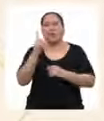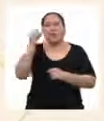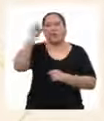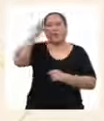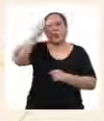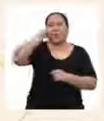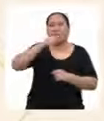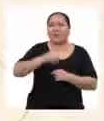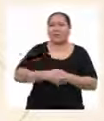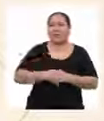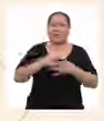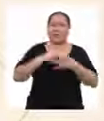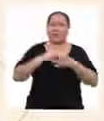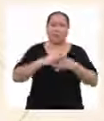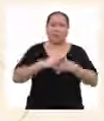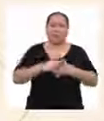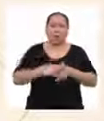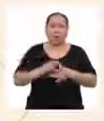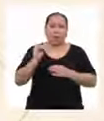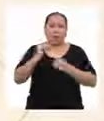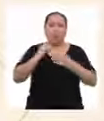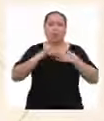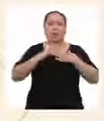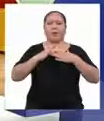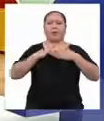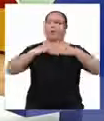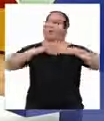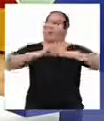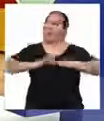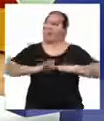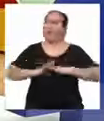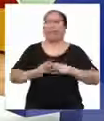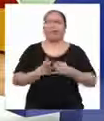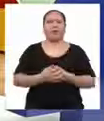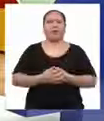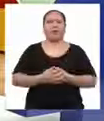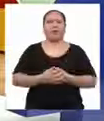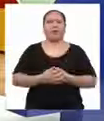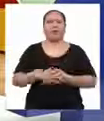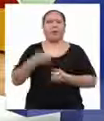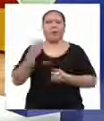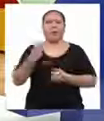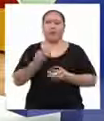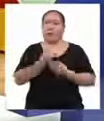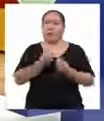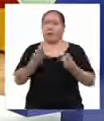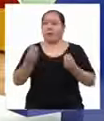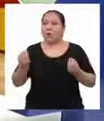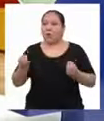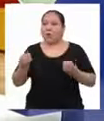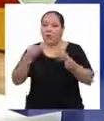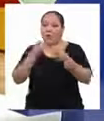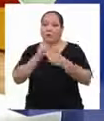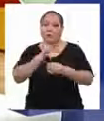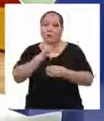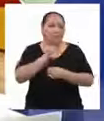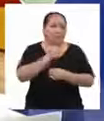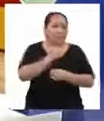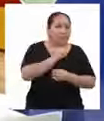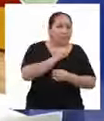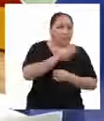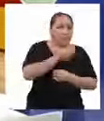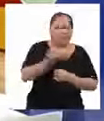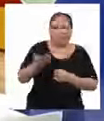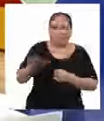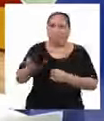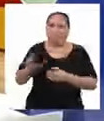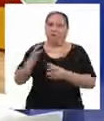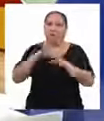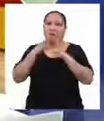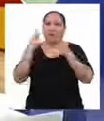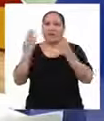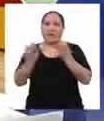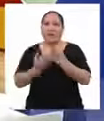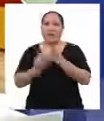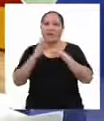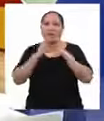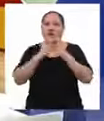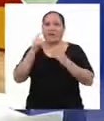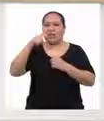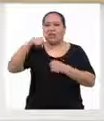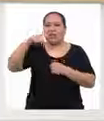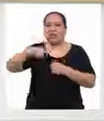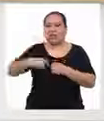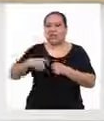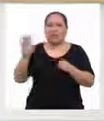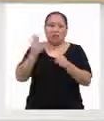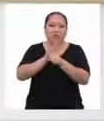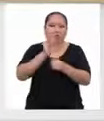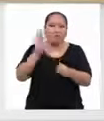relajarse o tener momentos de inactividad. Porque con tanta carencia, las familias se sobrecargan para salir